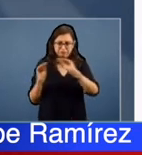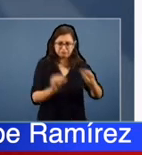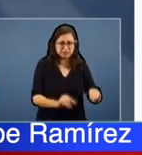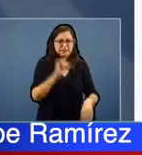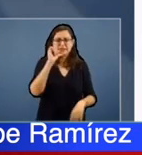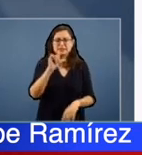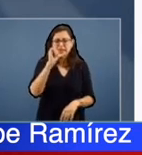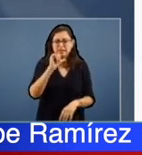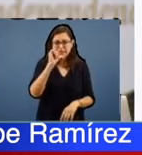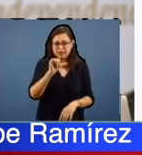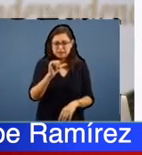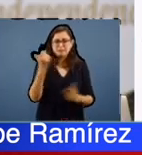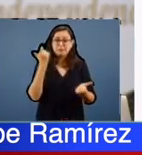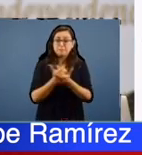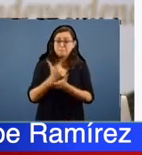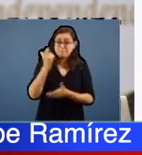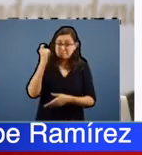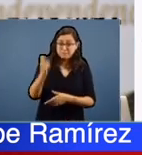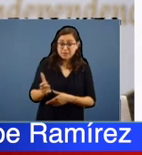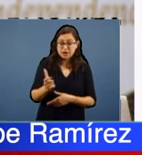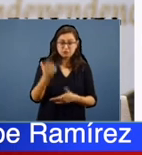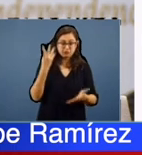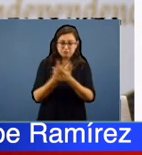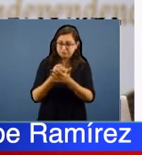luego pagó la fianza para no ser